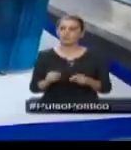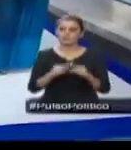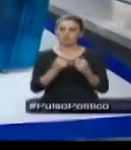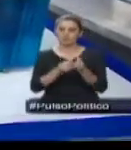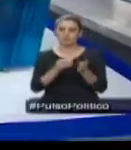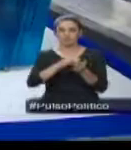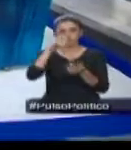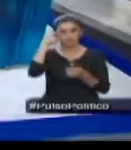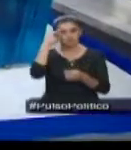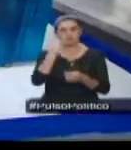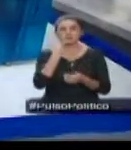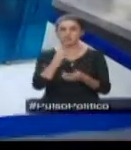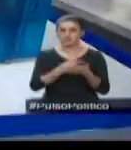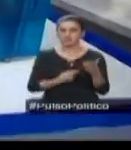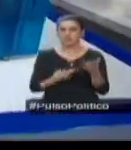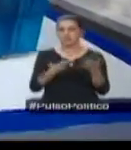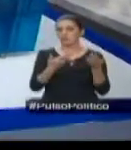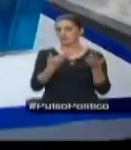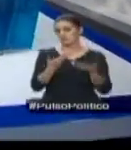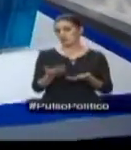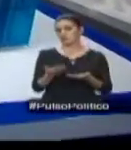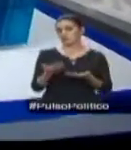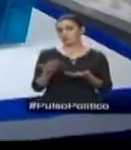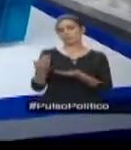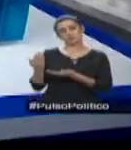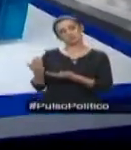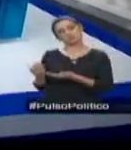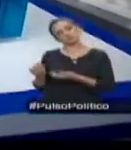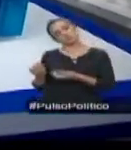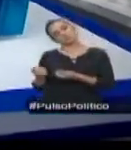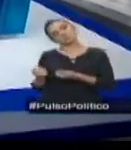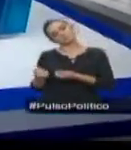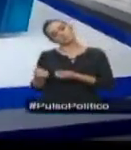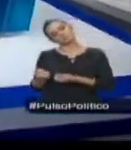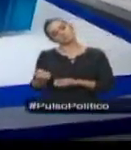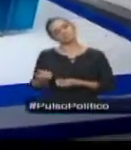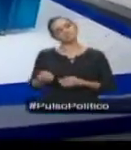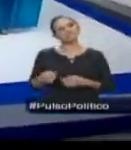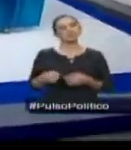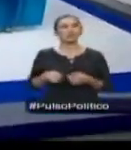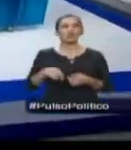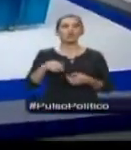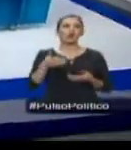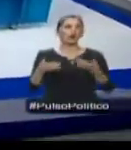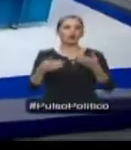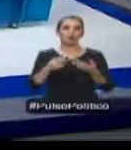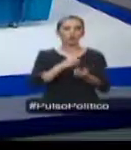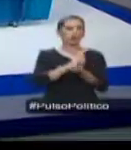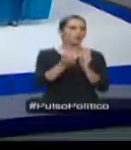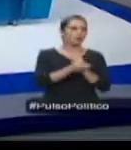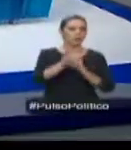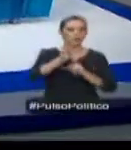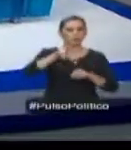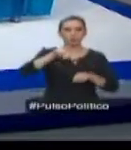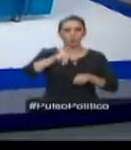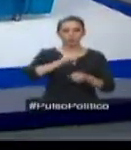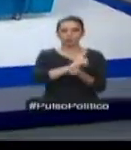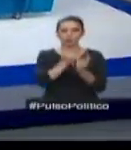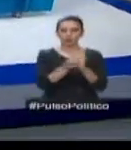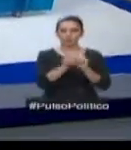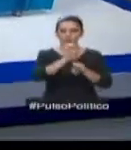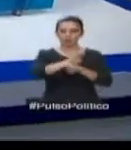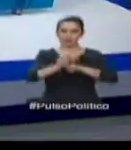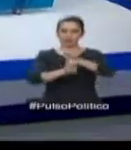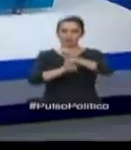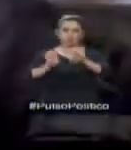régimen dice que esto debería más allá del tema de si cambia o no cambia la estructura del estado habla de